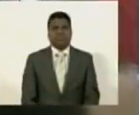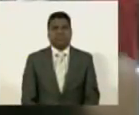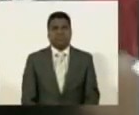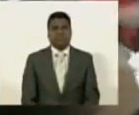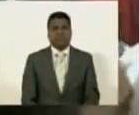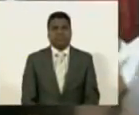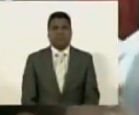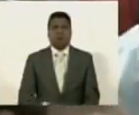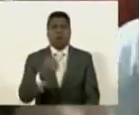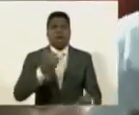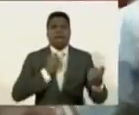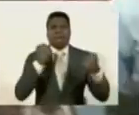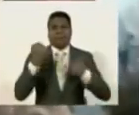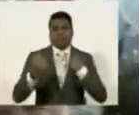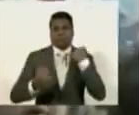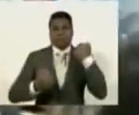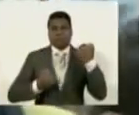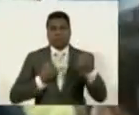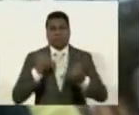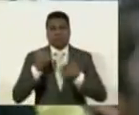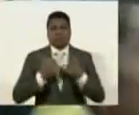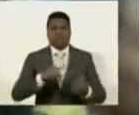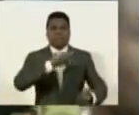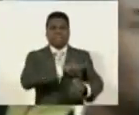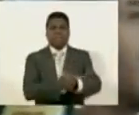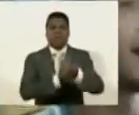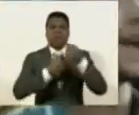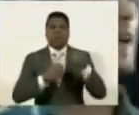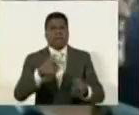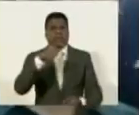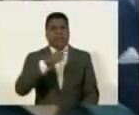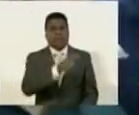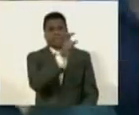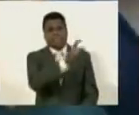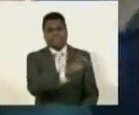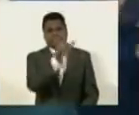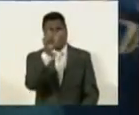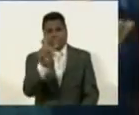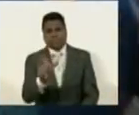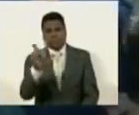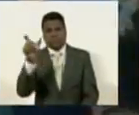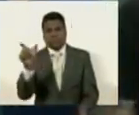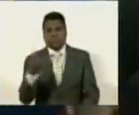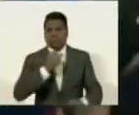Con la emoción del poder popular en acción,